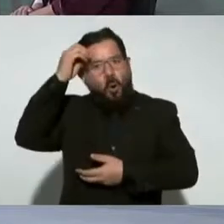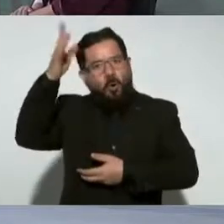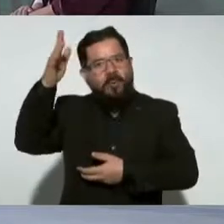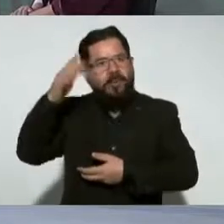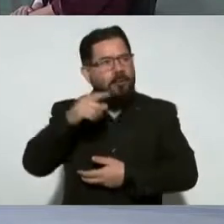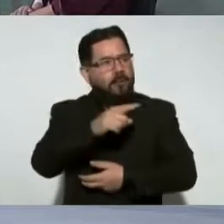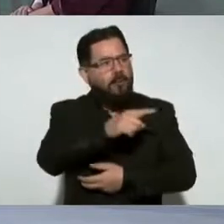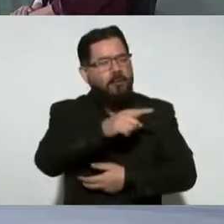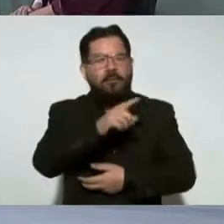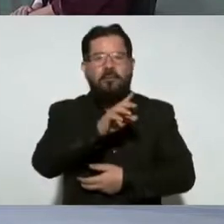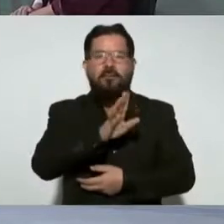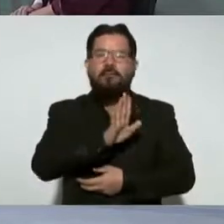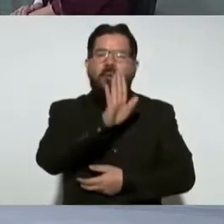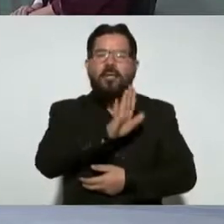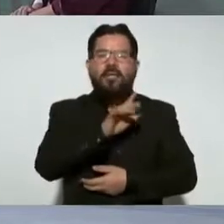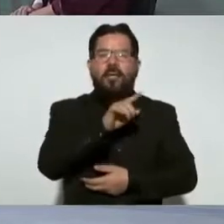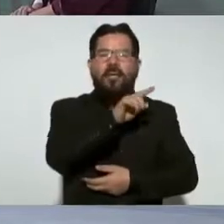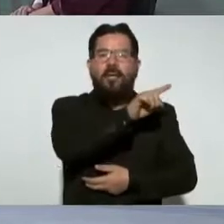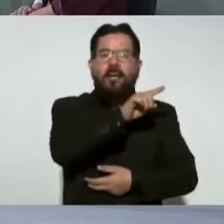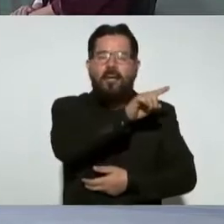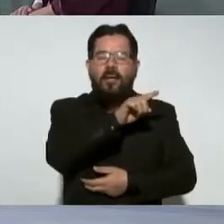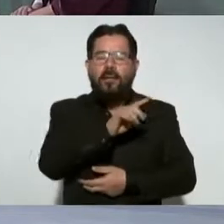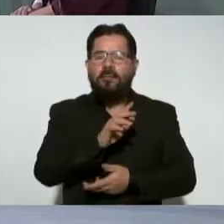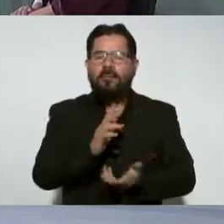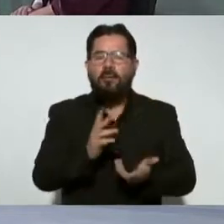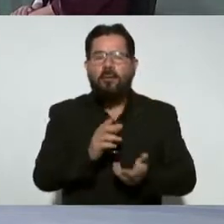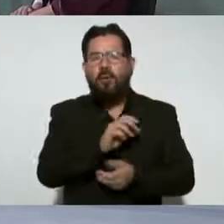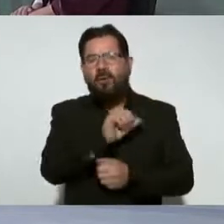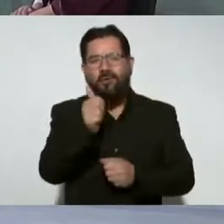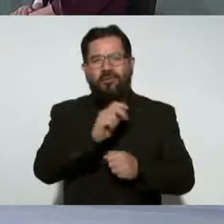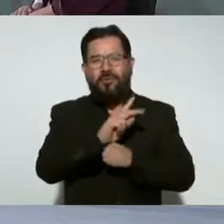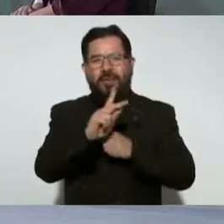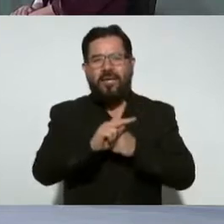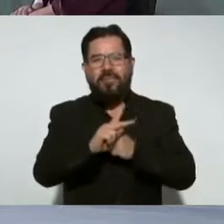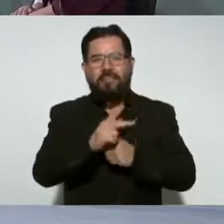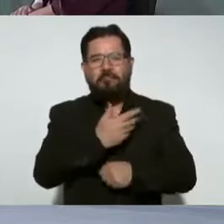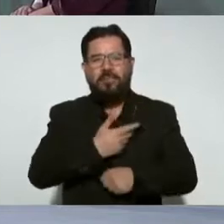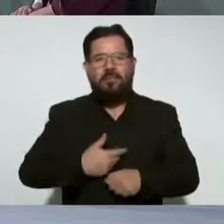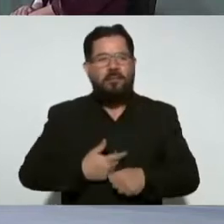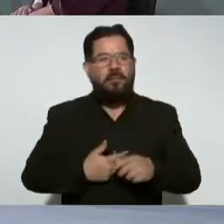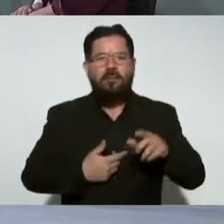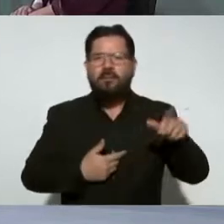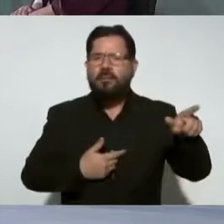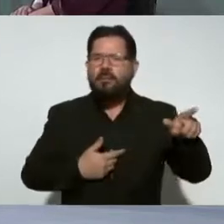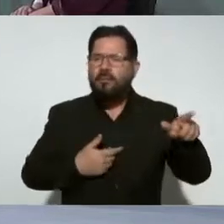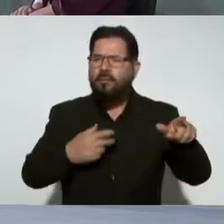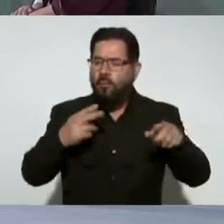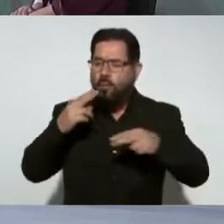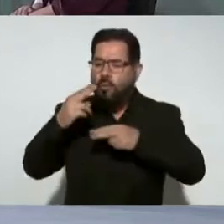encima de todo tiene que haber fraternidad universal.